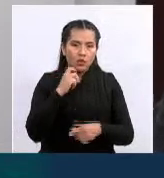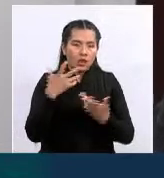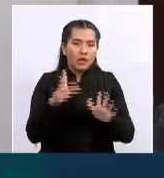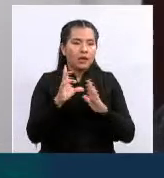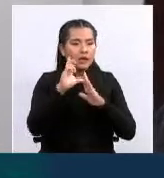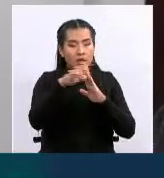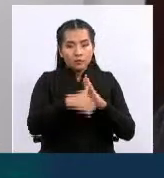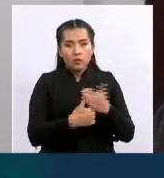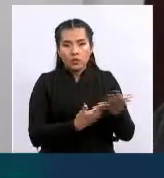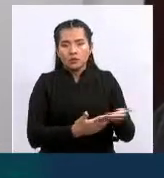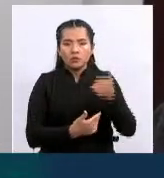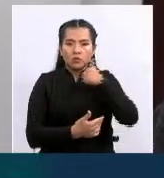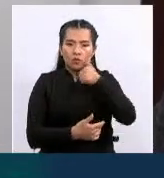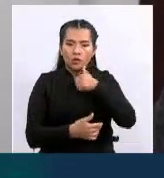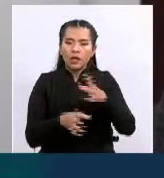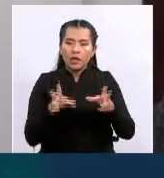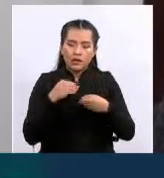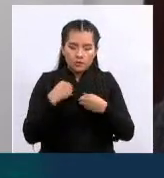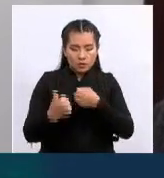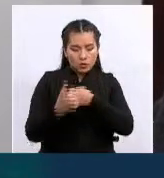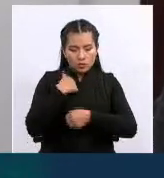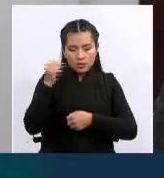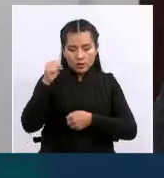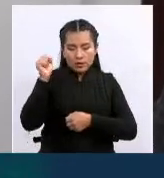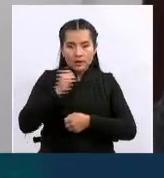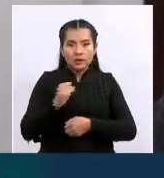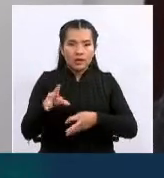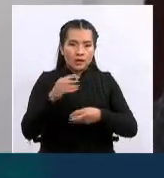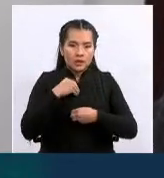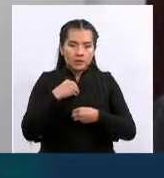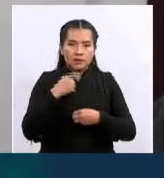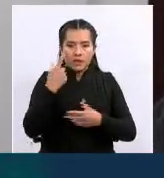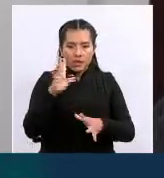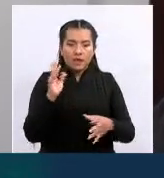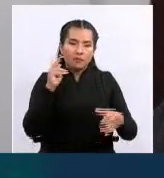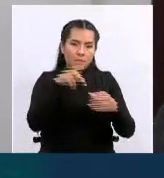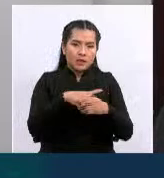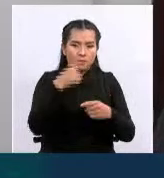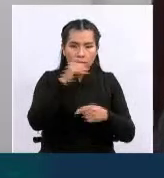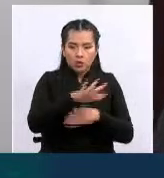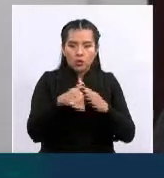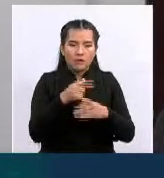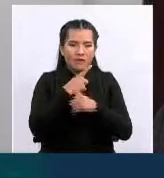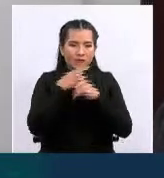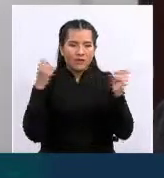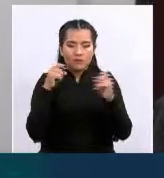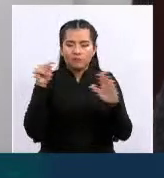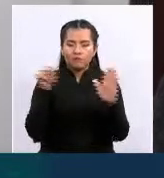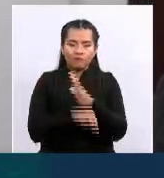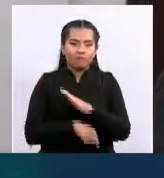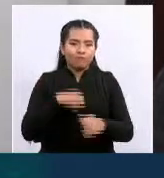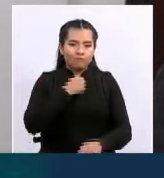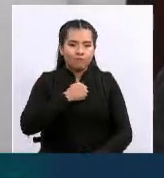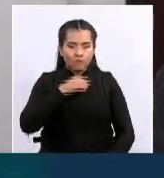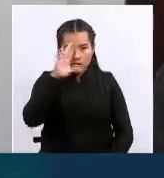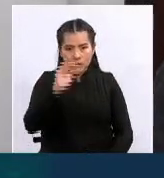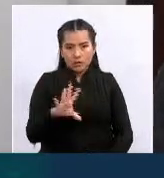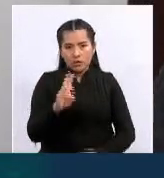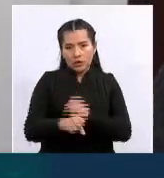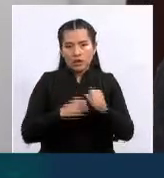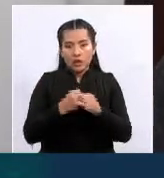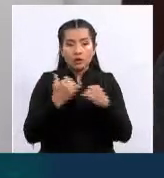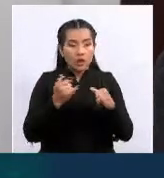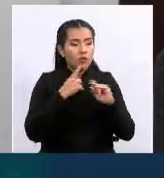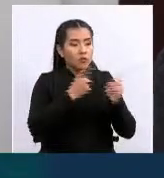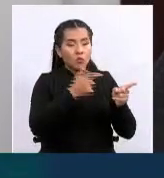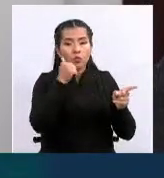pueda básicamente admitir su responsabilidad y su participación en este horrendo crimen. Ella fue sentenciada a 30 años